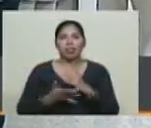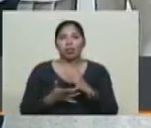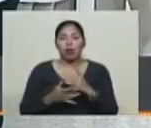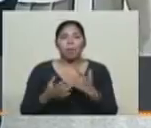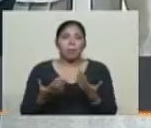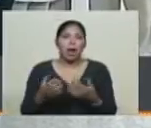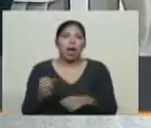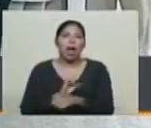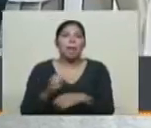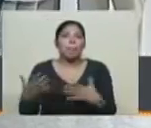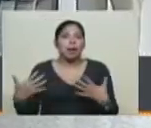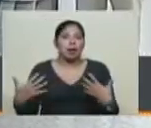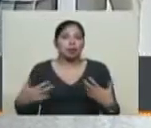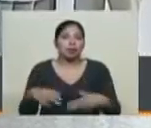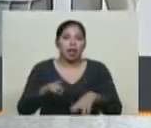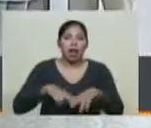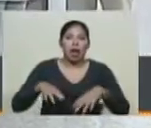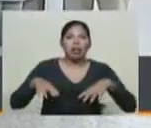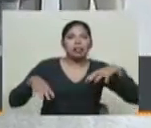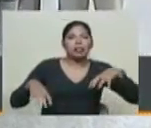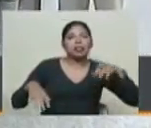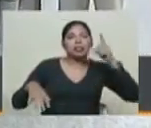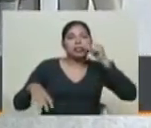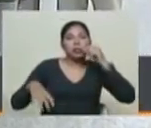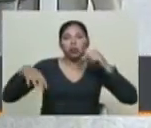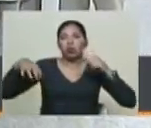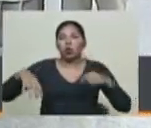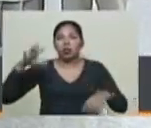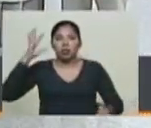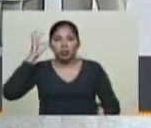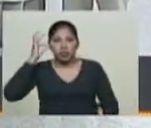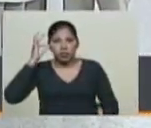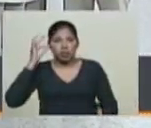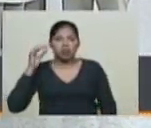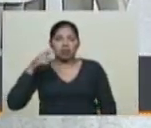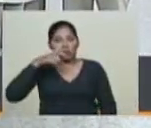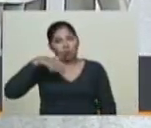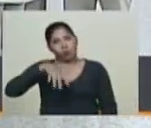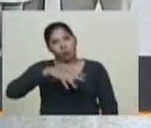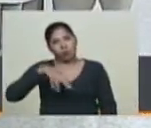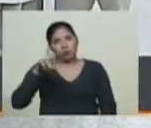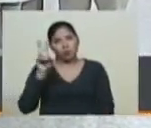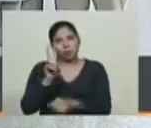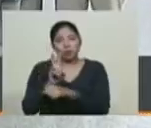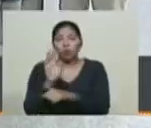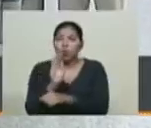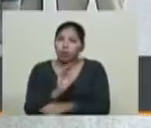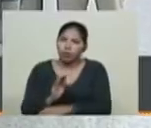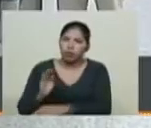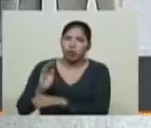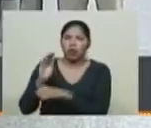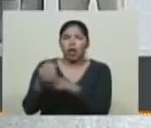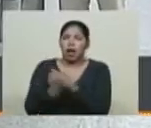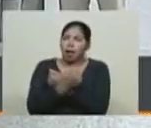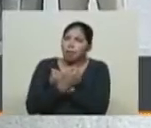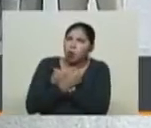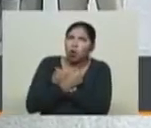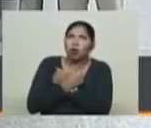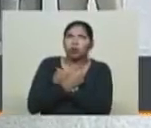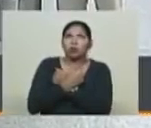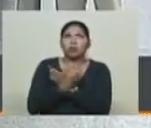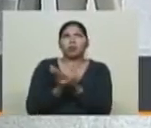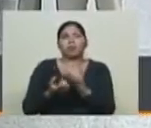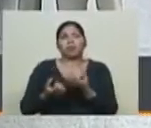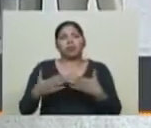de los niños, las niñas y del pueblo de Vargas. Queda inaugurada, consérvenla y con mucho amor denle